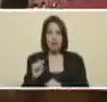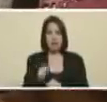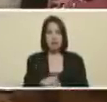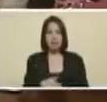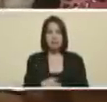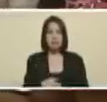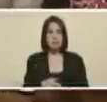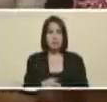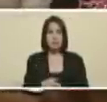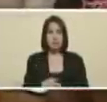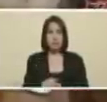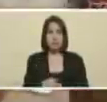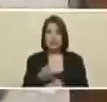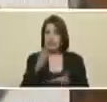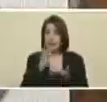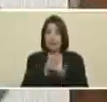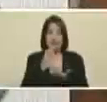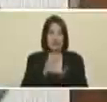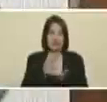El nombre de Alí siempre sonó